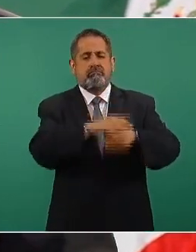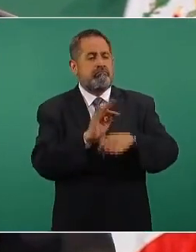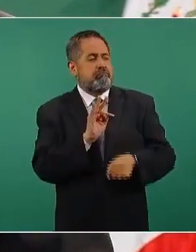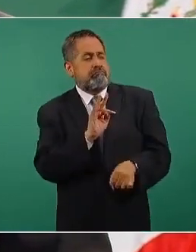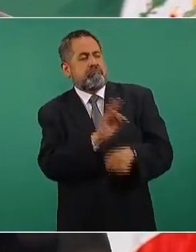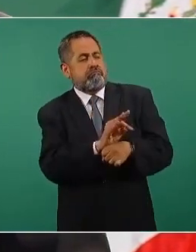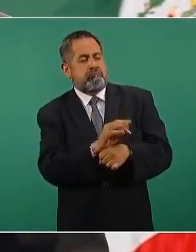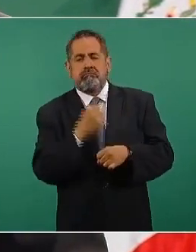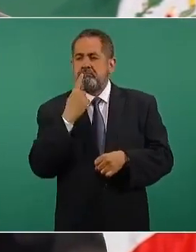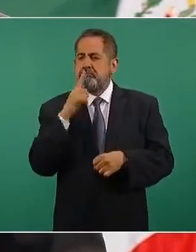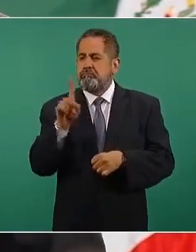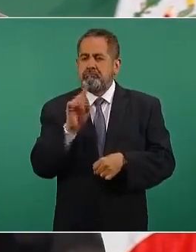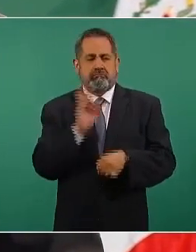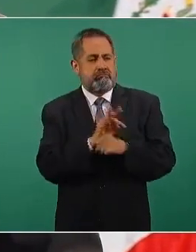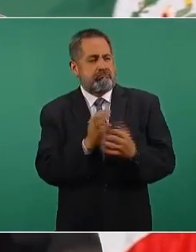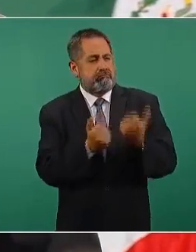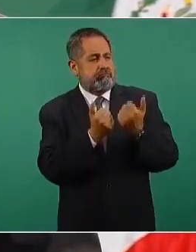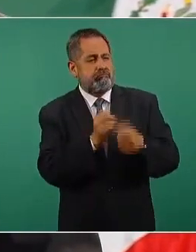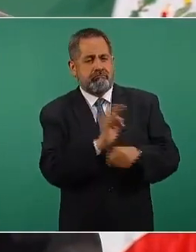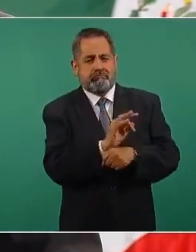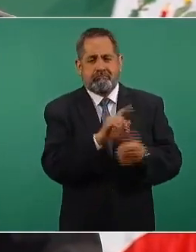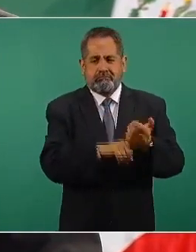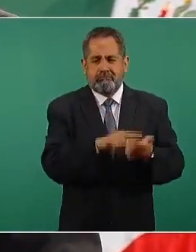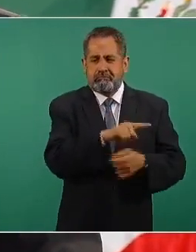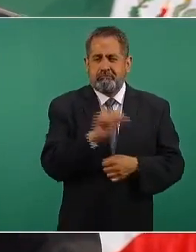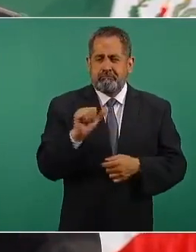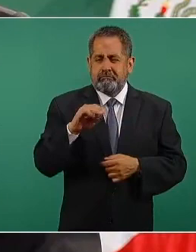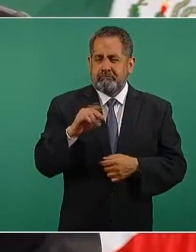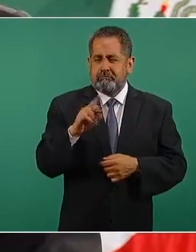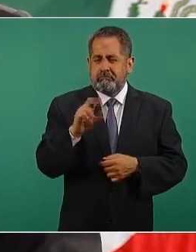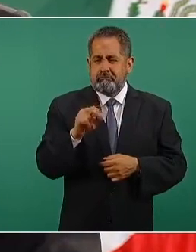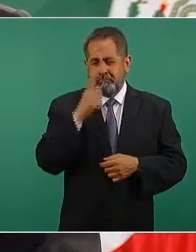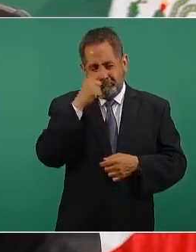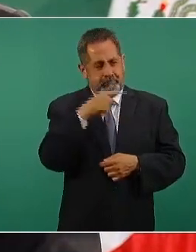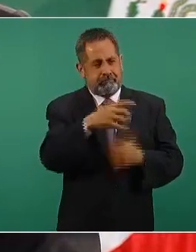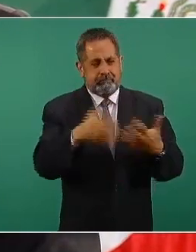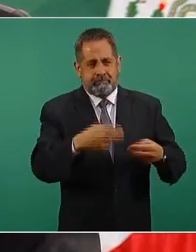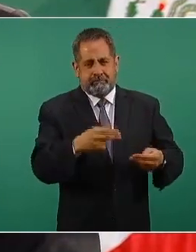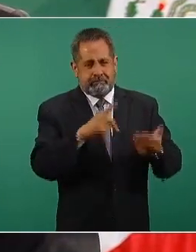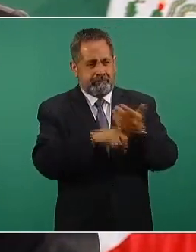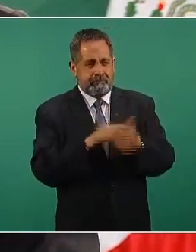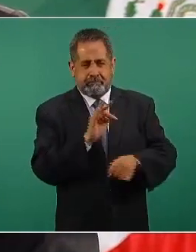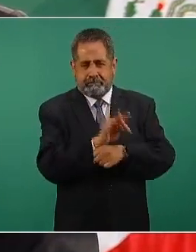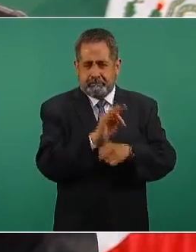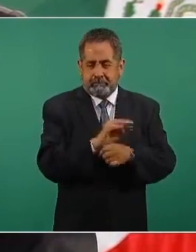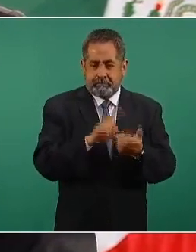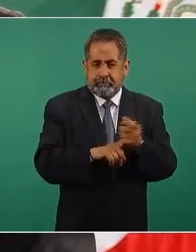amparo para favorecer a empresas